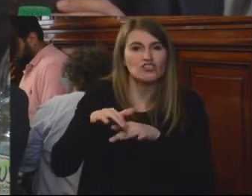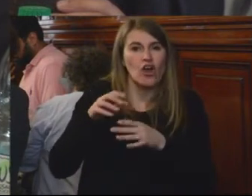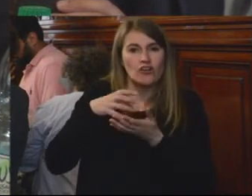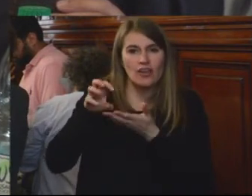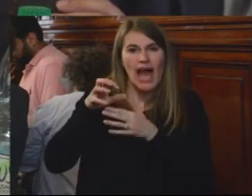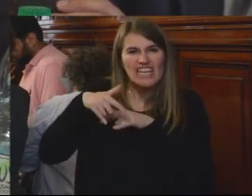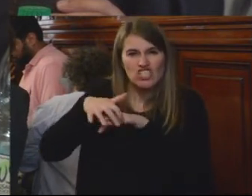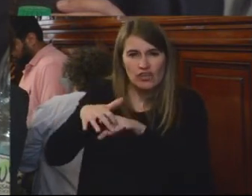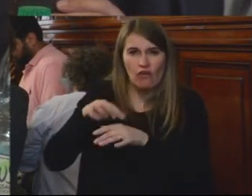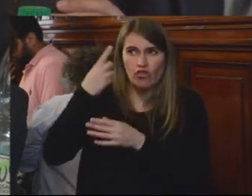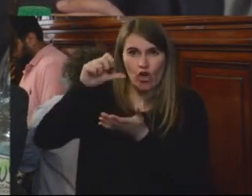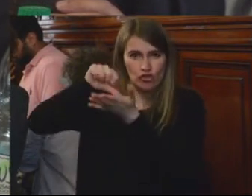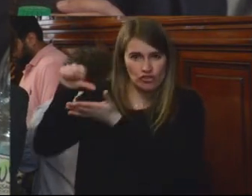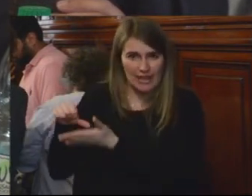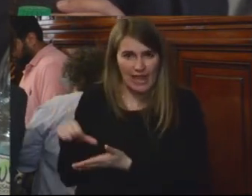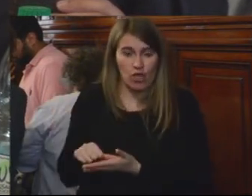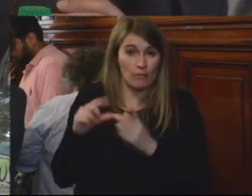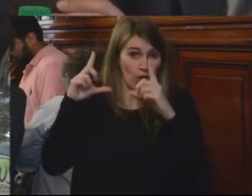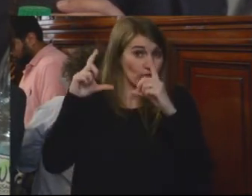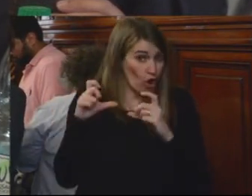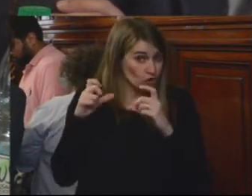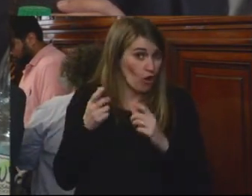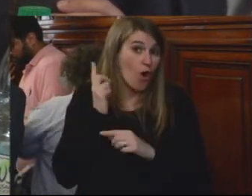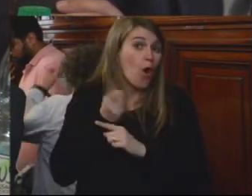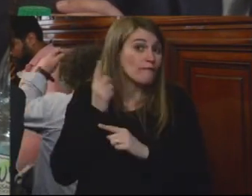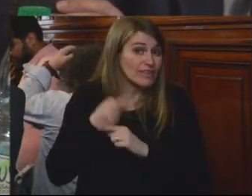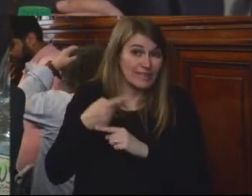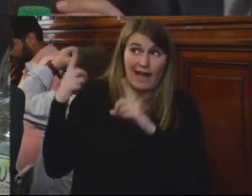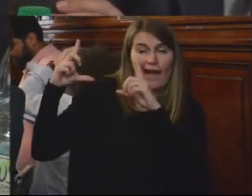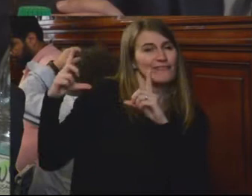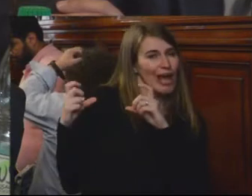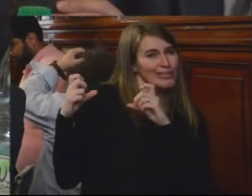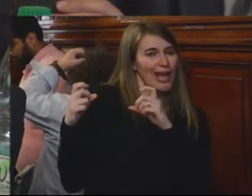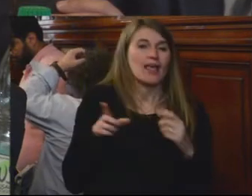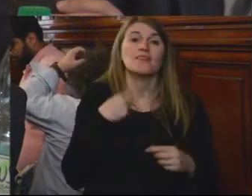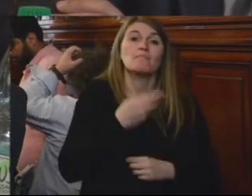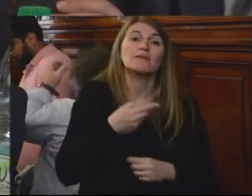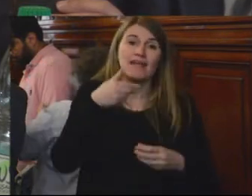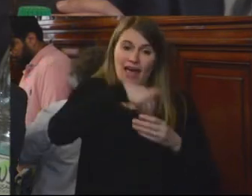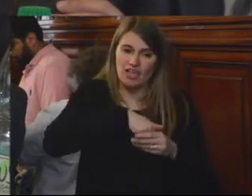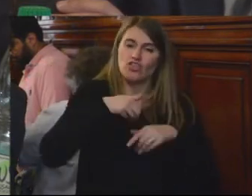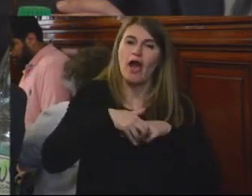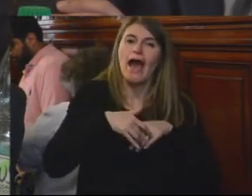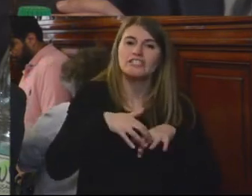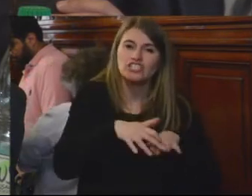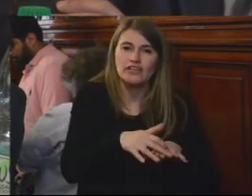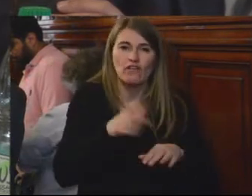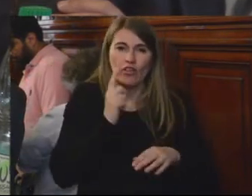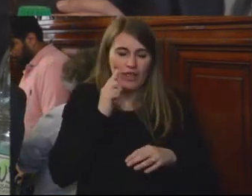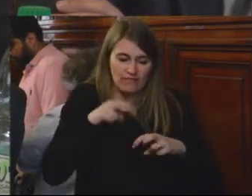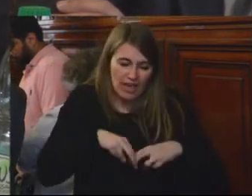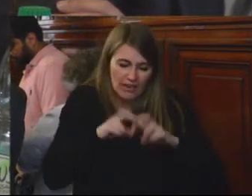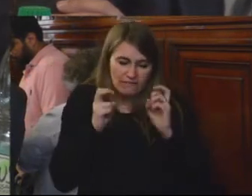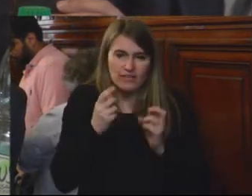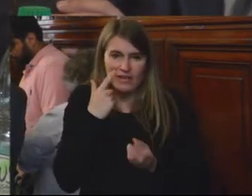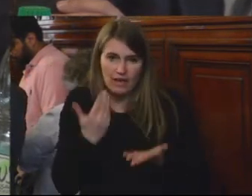pero como la foto se obliga en la foto de seguridad a que después de sus archivos sean considerados revisados y evaluadas